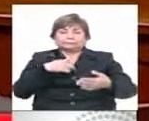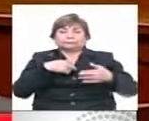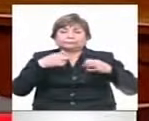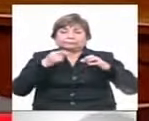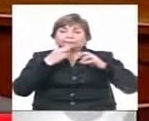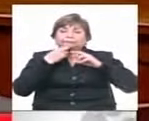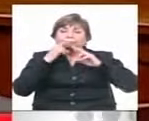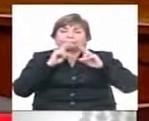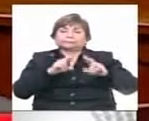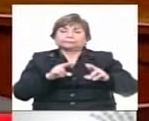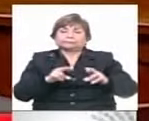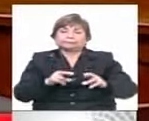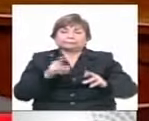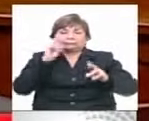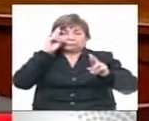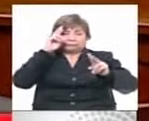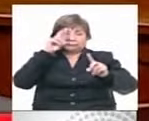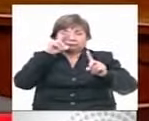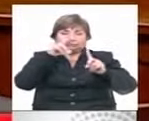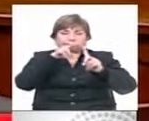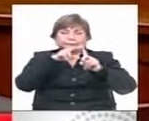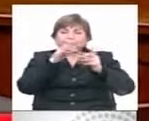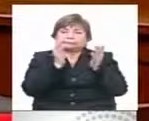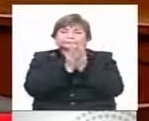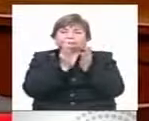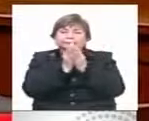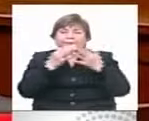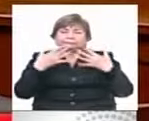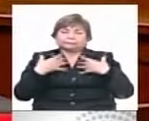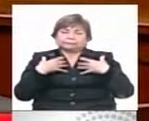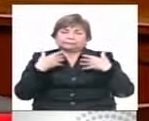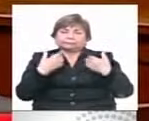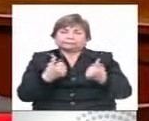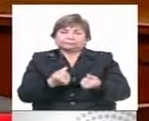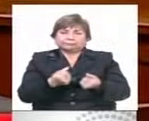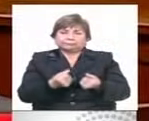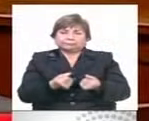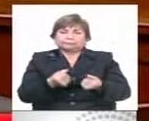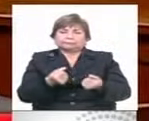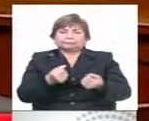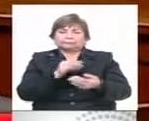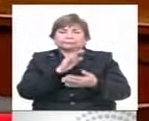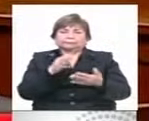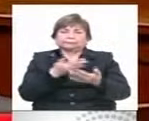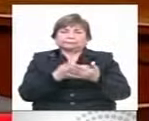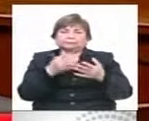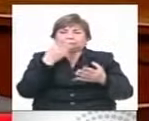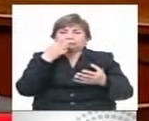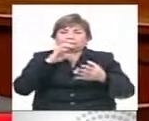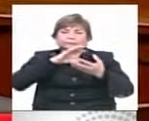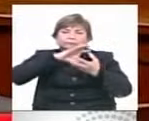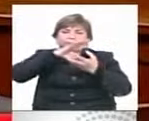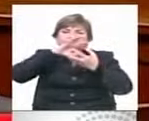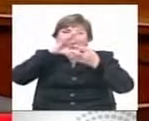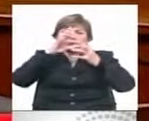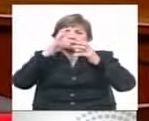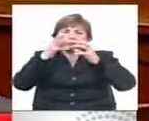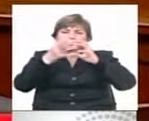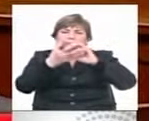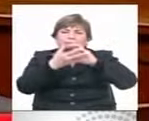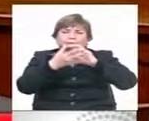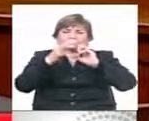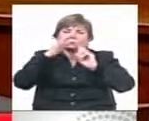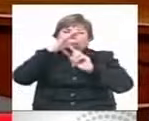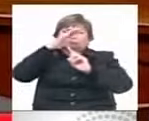responder a los retos en salud, educación, desarrollo y frente al calentamiento global que ya está afectando a